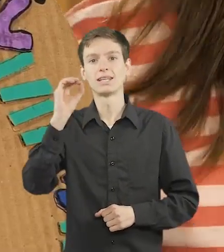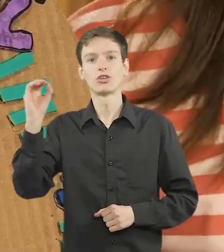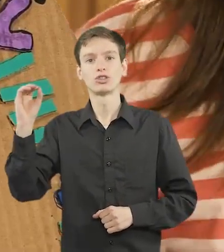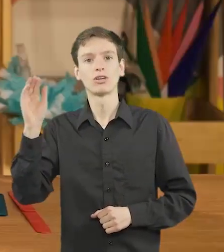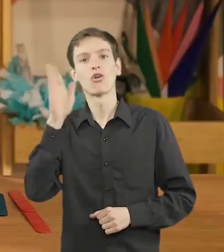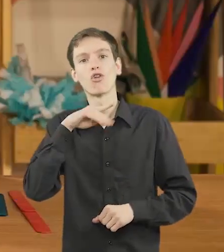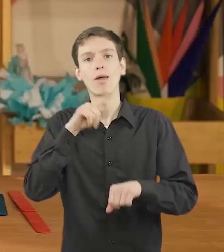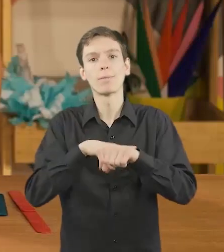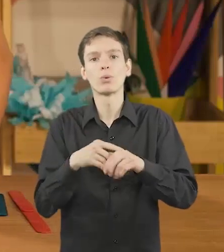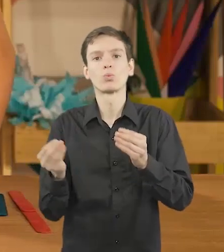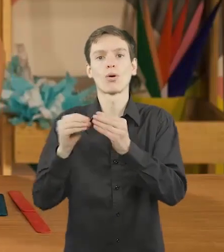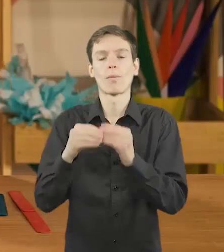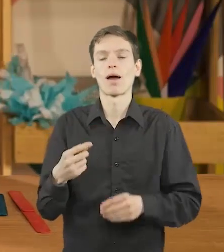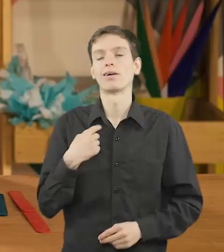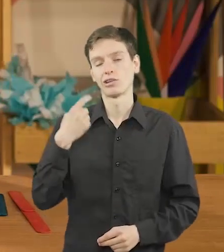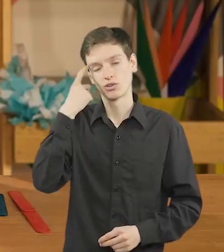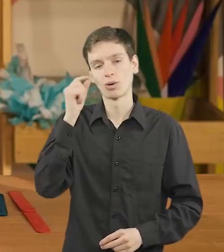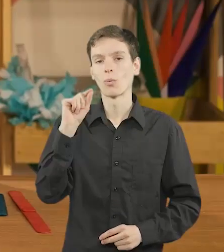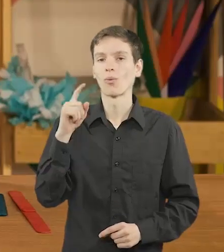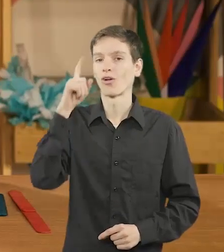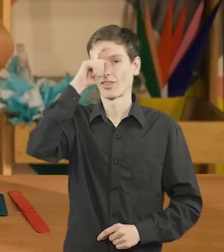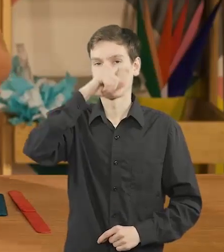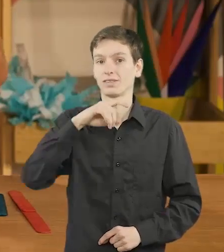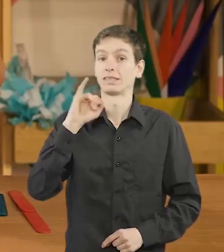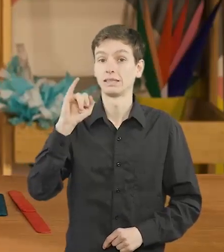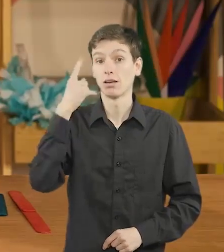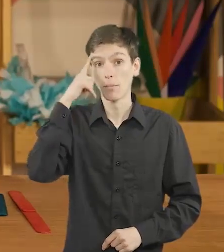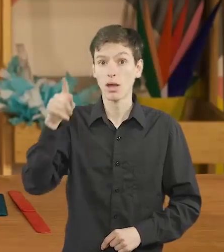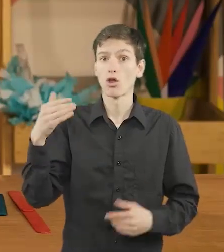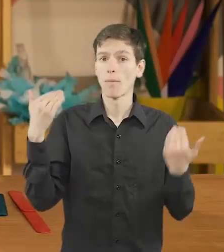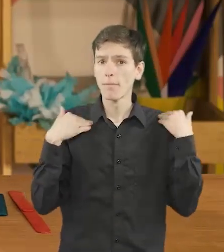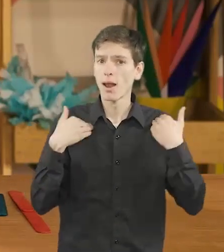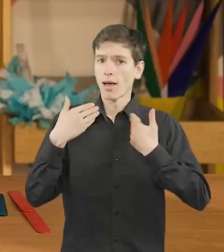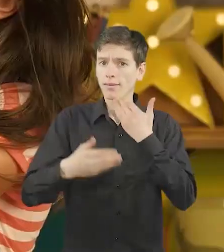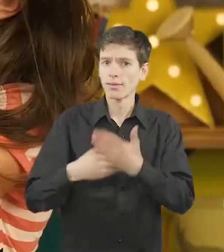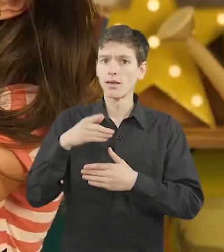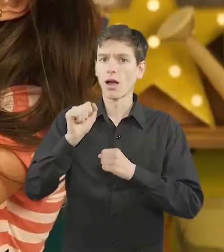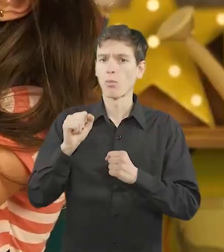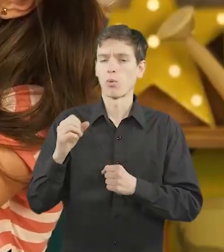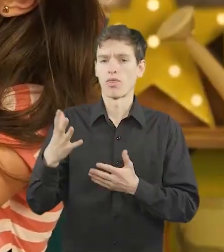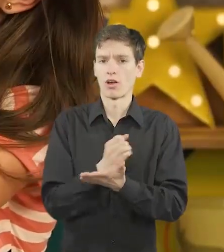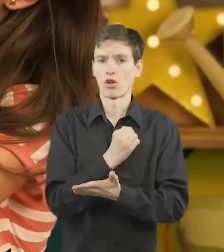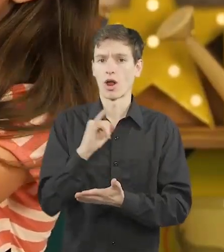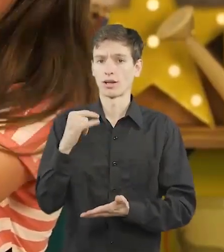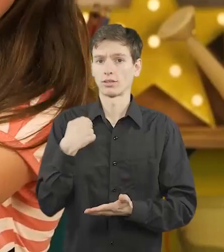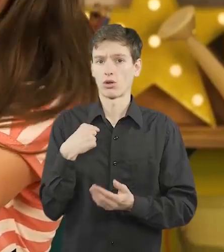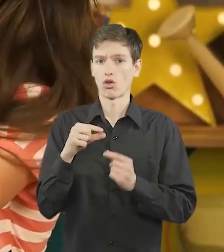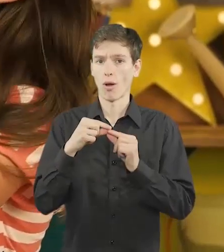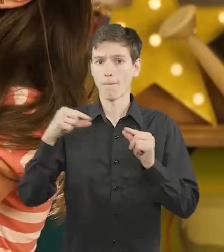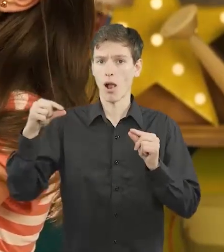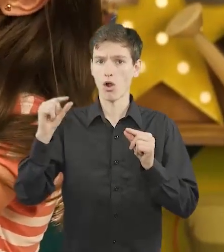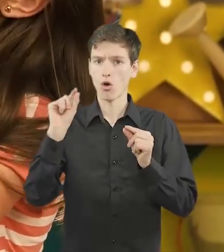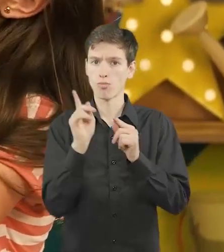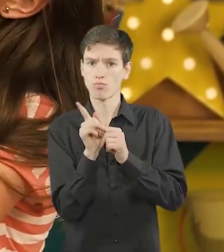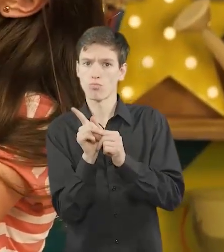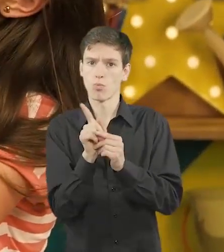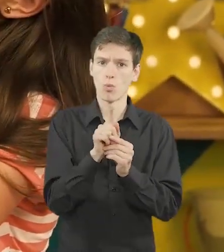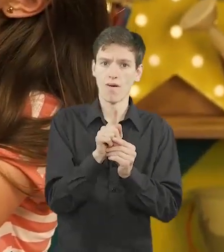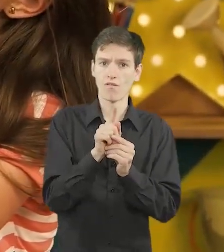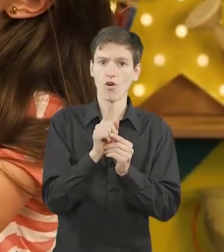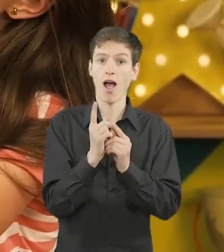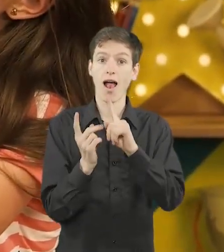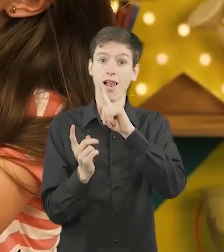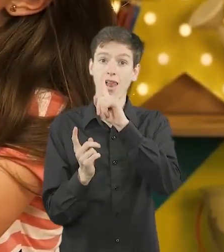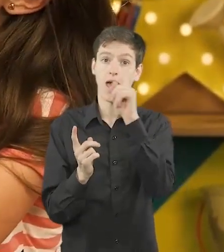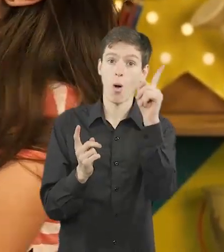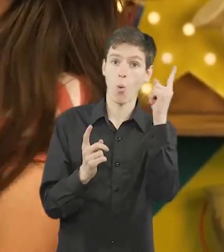minuto. Me parece que es un poco difícil. Practicando lo vas a lograr. Si yo muevo el palito corto hacia la una,